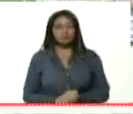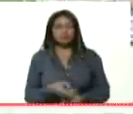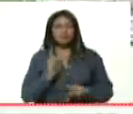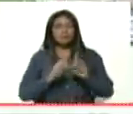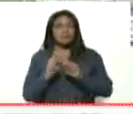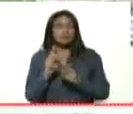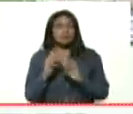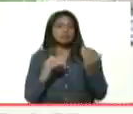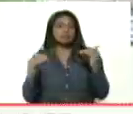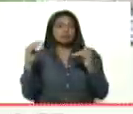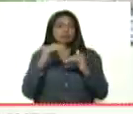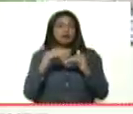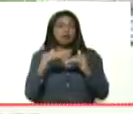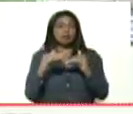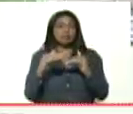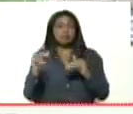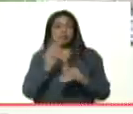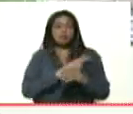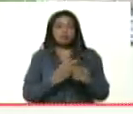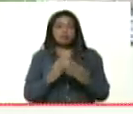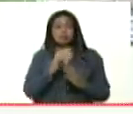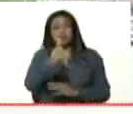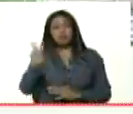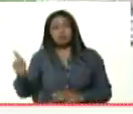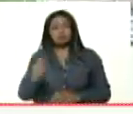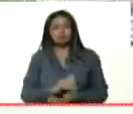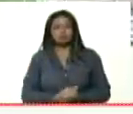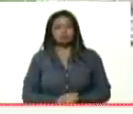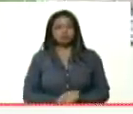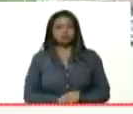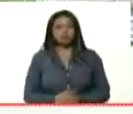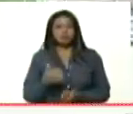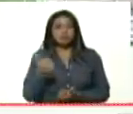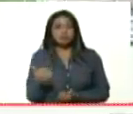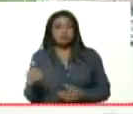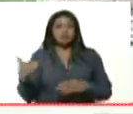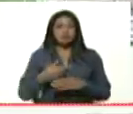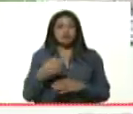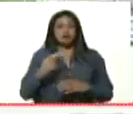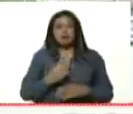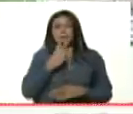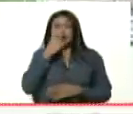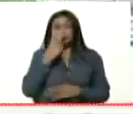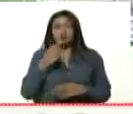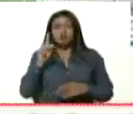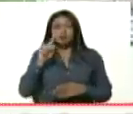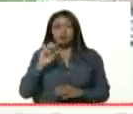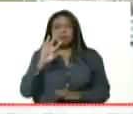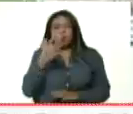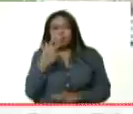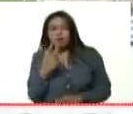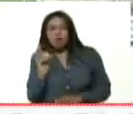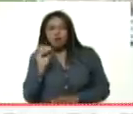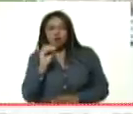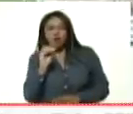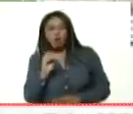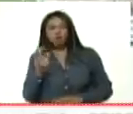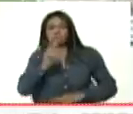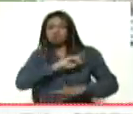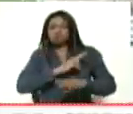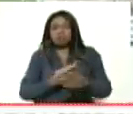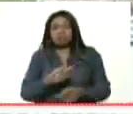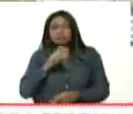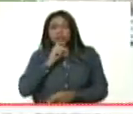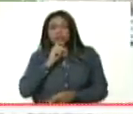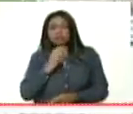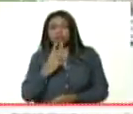del nivel de afectación de cada paciente, bien sea que la afectación respiratoria es leve, moderada o